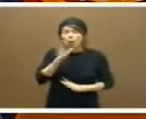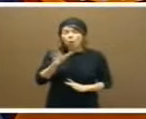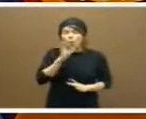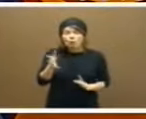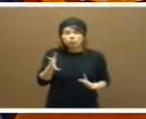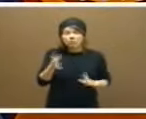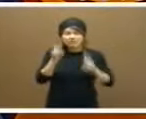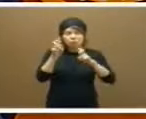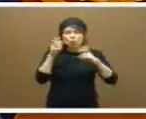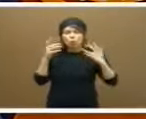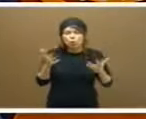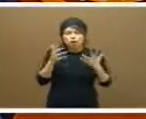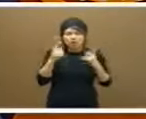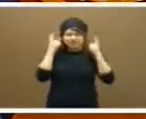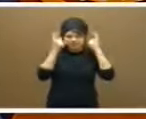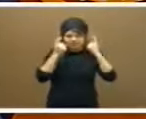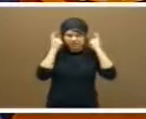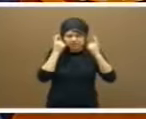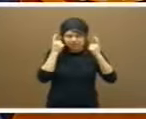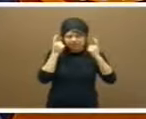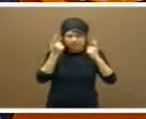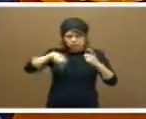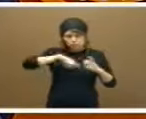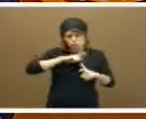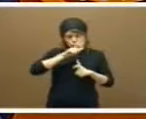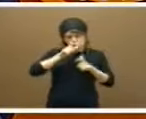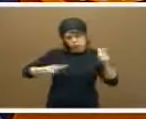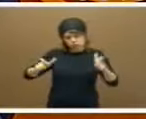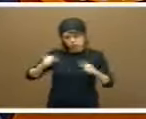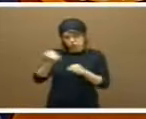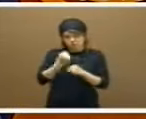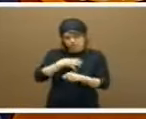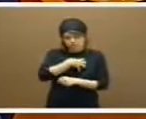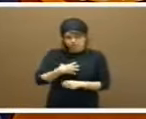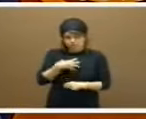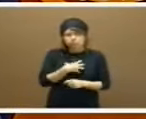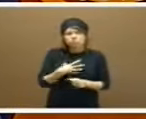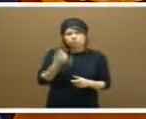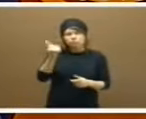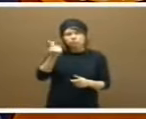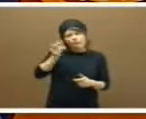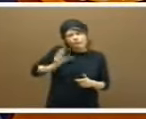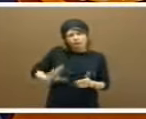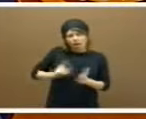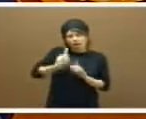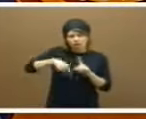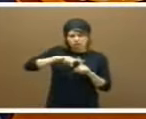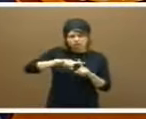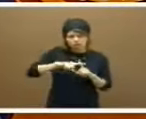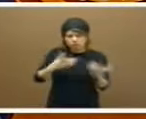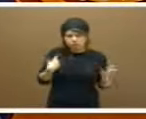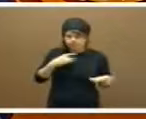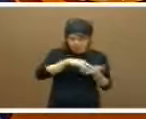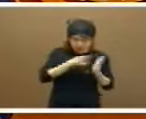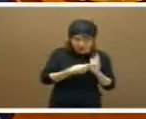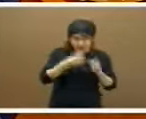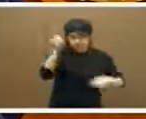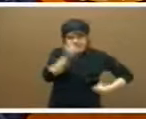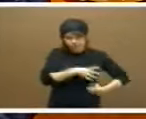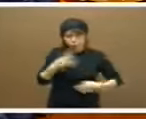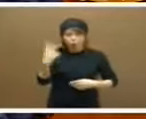la cuestión está en intentar que nuestros empleados recuperen esa paga. Vuelvo a repetir, no tenemos fondos ni planes de pensiones.